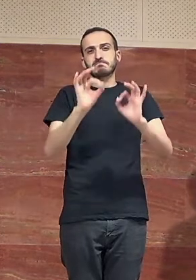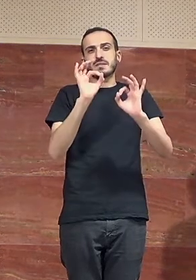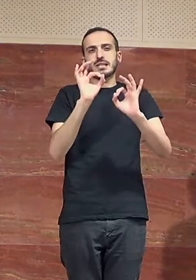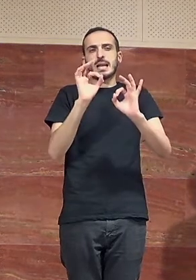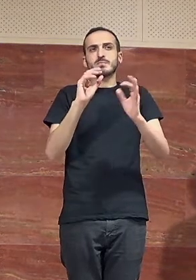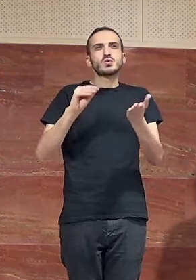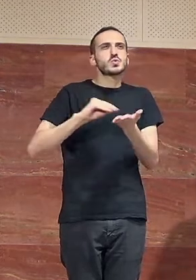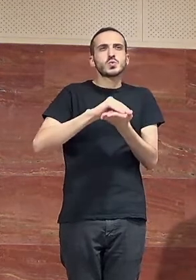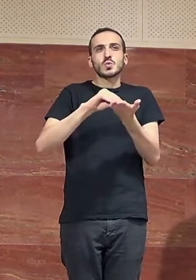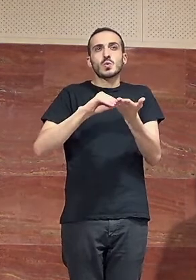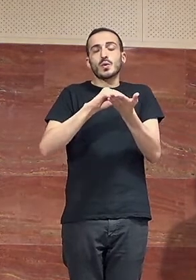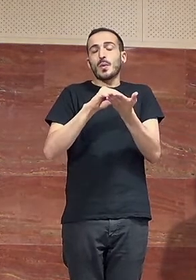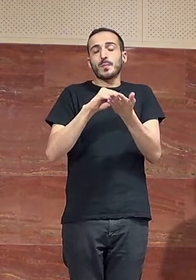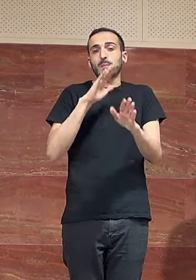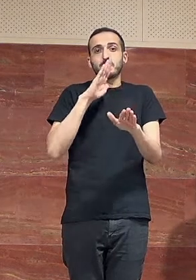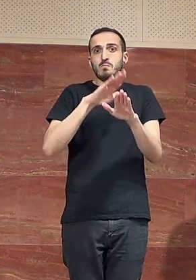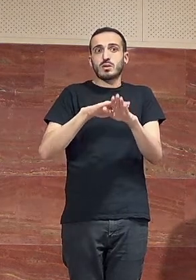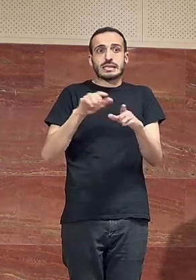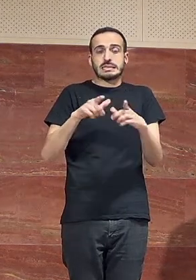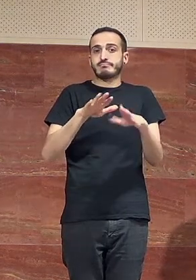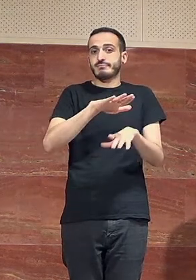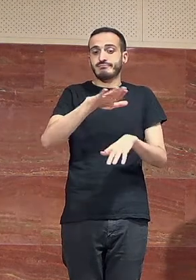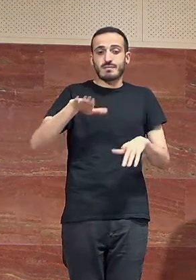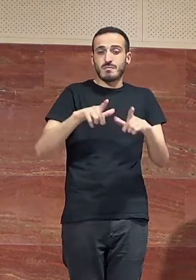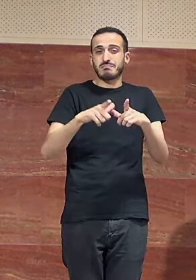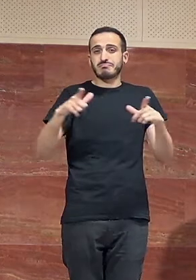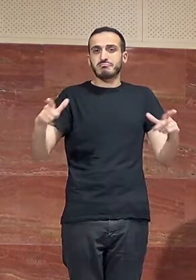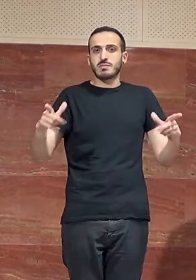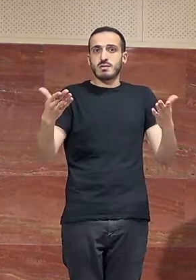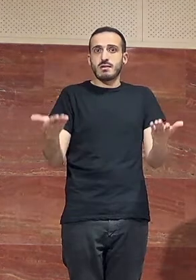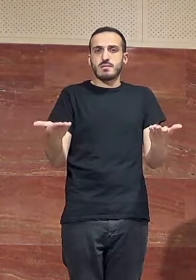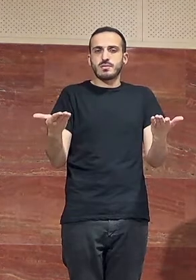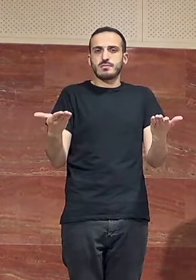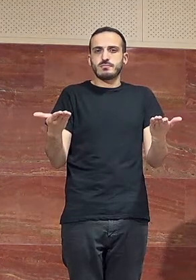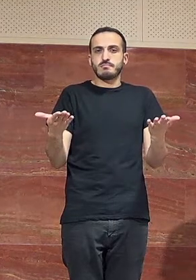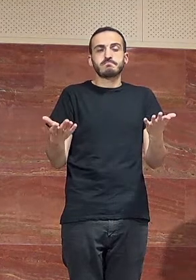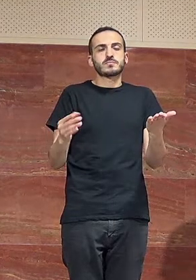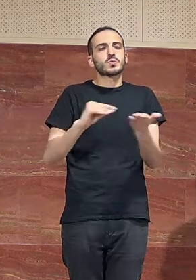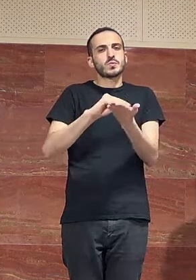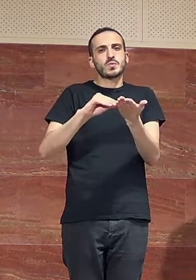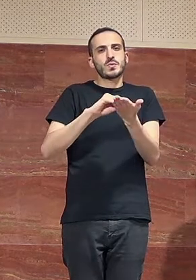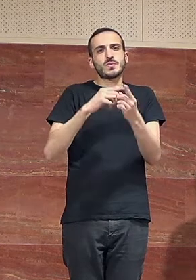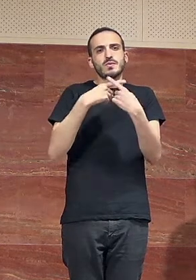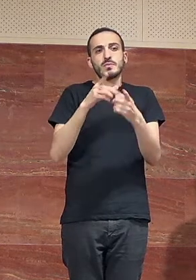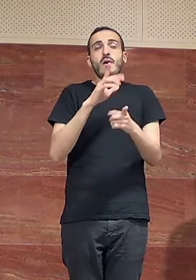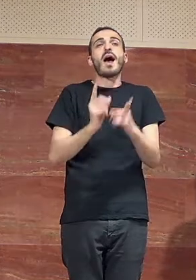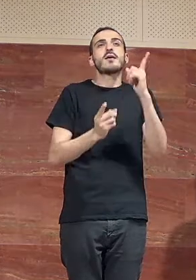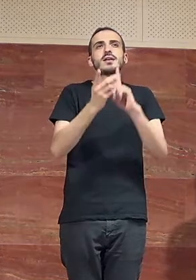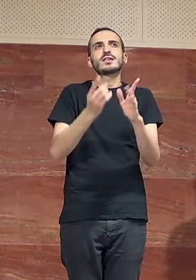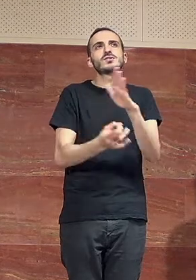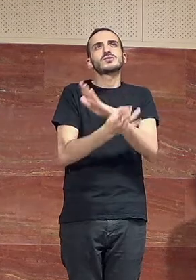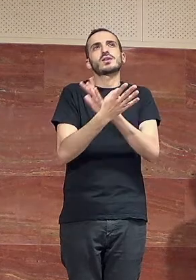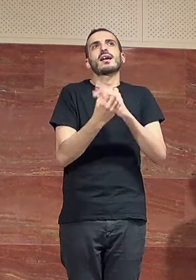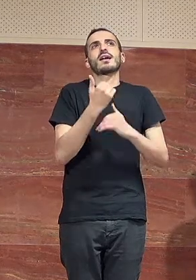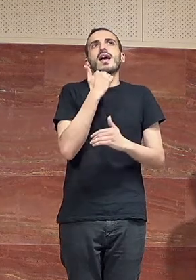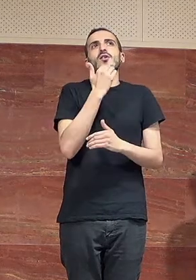razonable por las dimensiones es la peatonalización, pero a veces lleva unas contrapartidas indeseables. Pero,